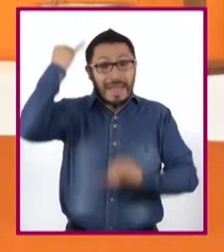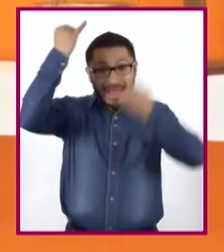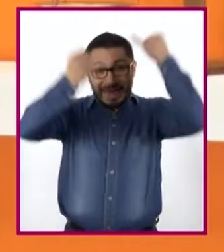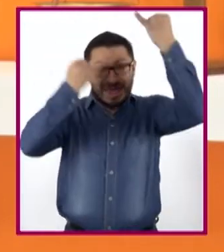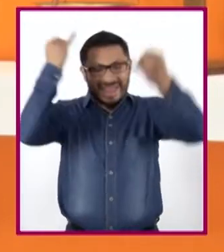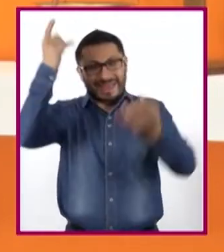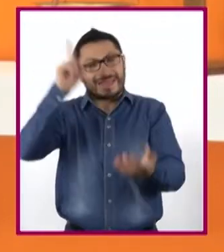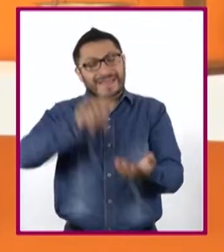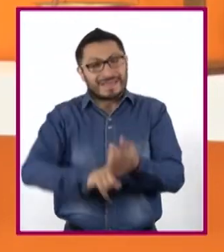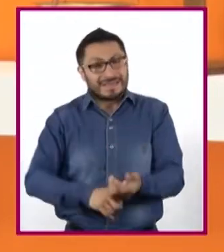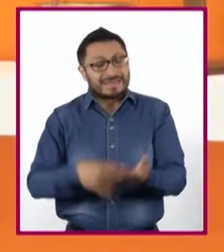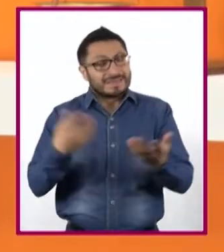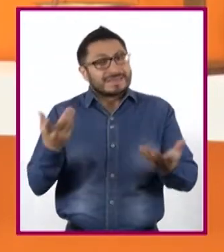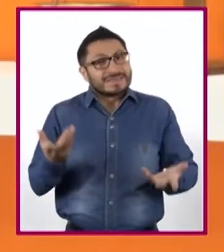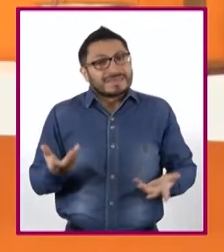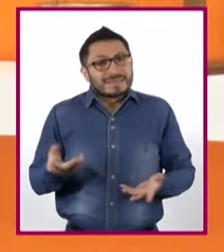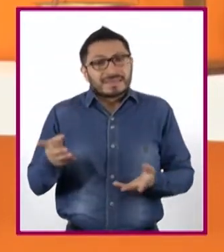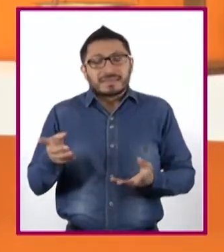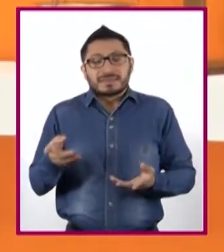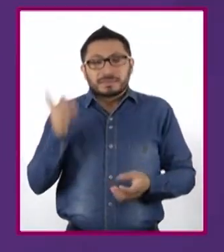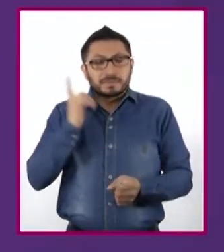de sus respuestas encontramos